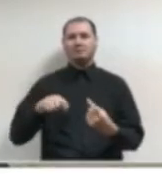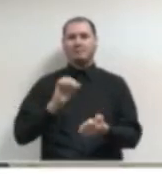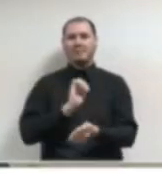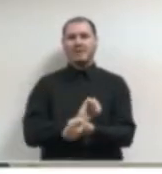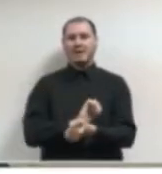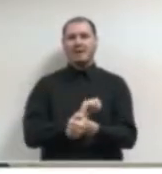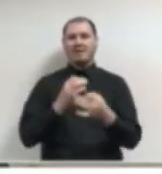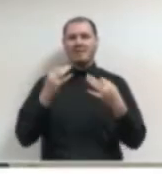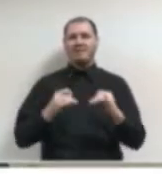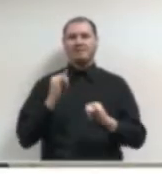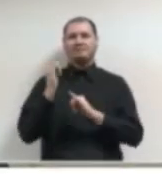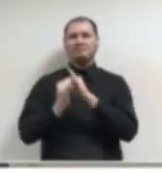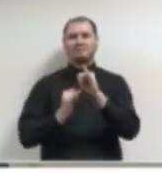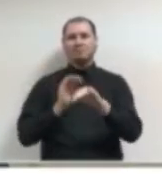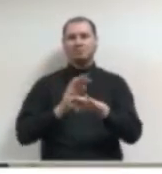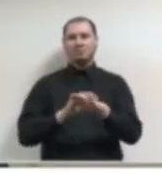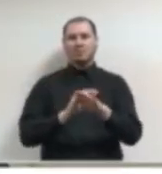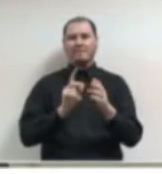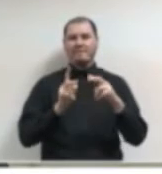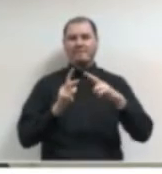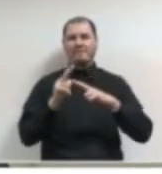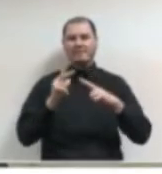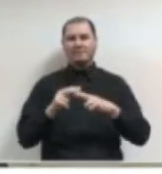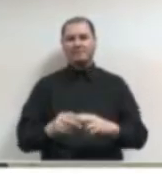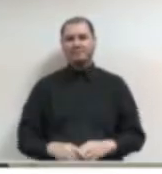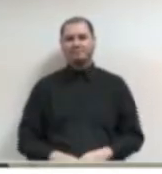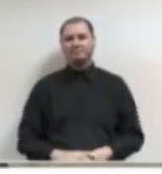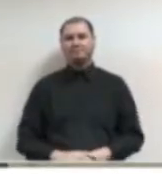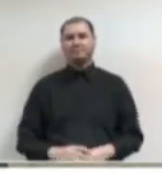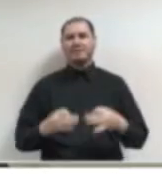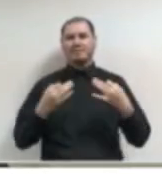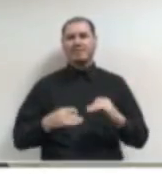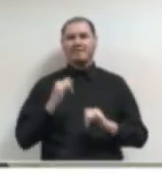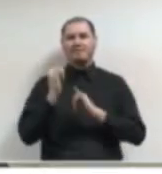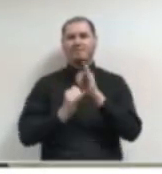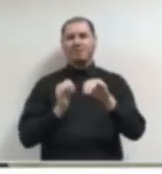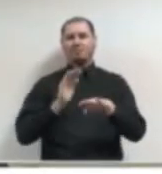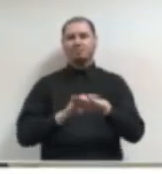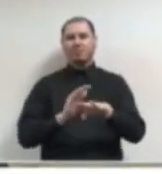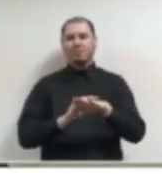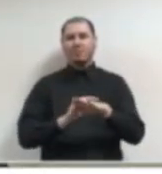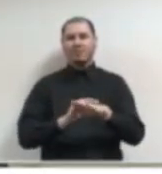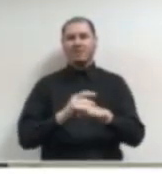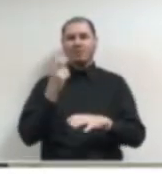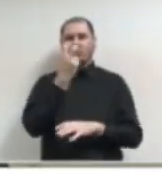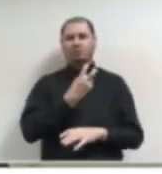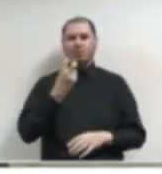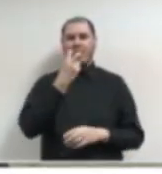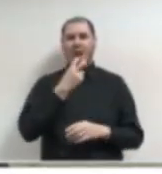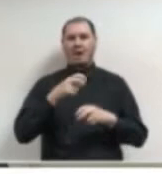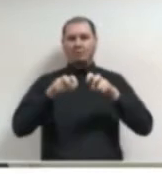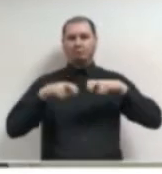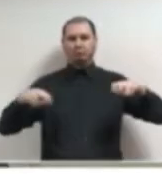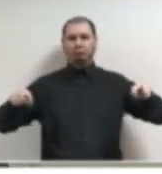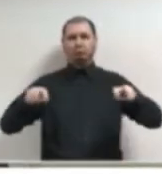fijadas. Los juzgados penales de sentencia de todo el país deberán informar sobre las audiencias de juicio oral y público fijadas en las causas de acción penal